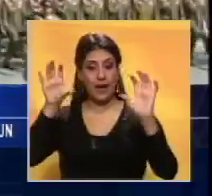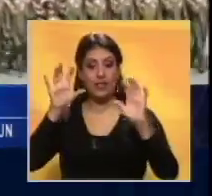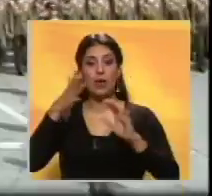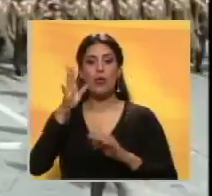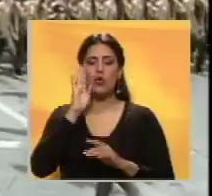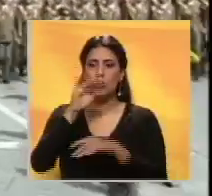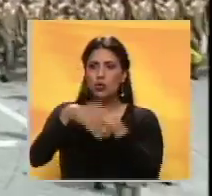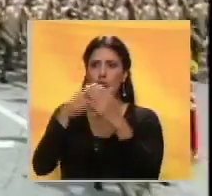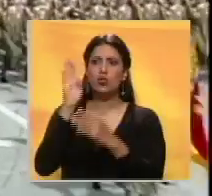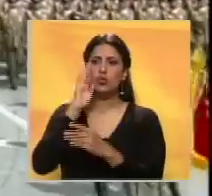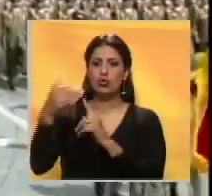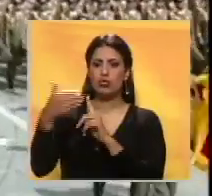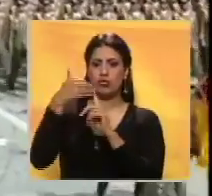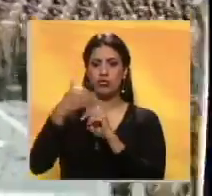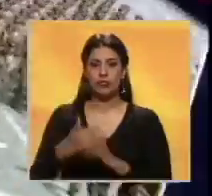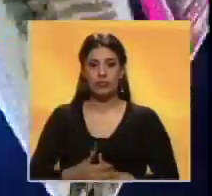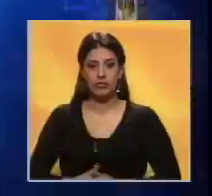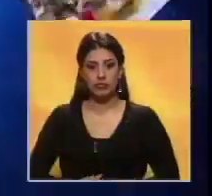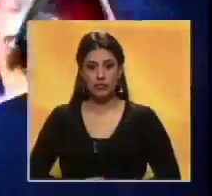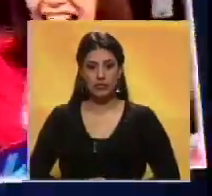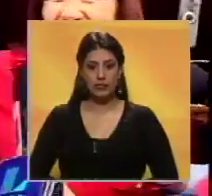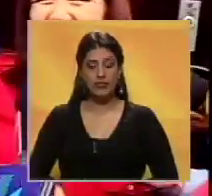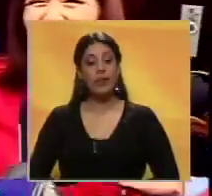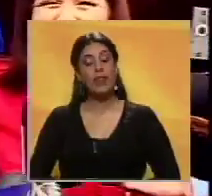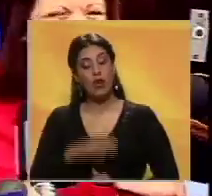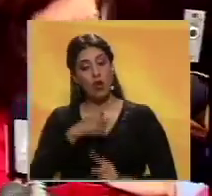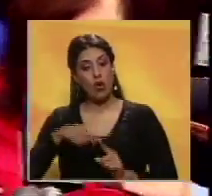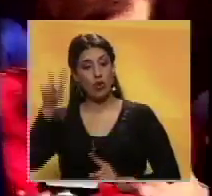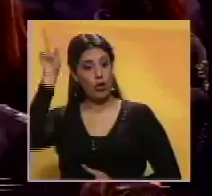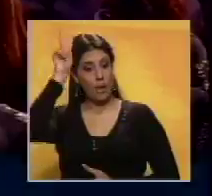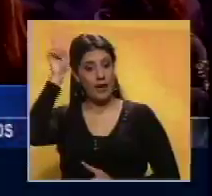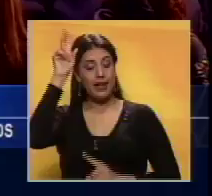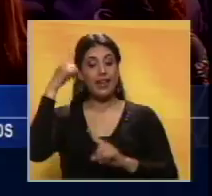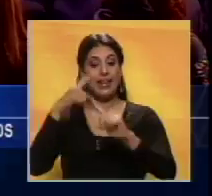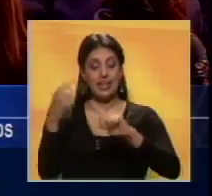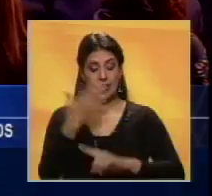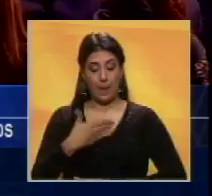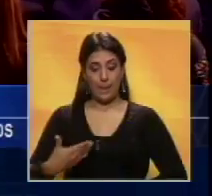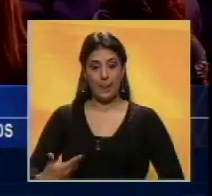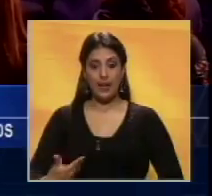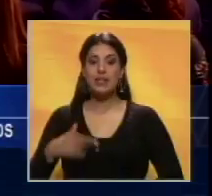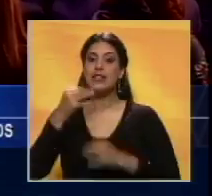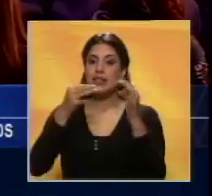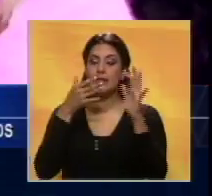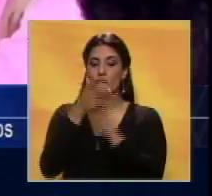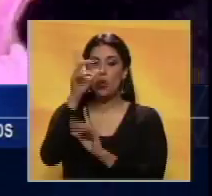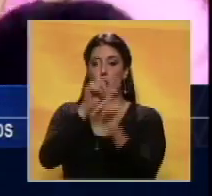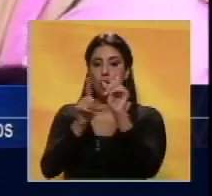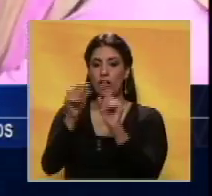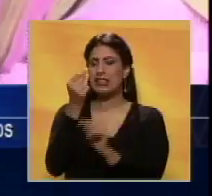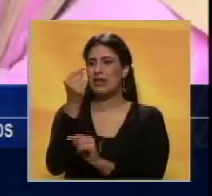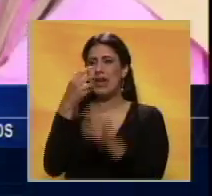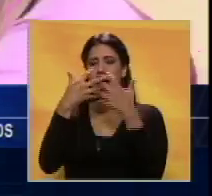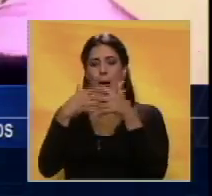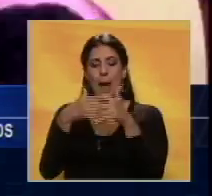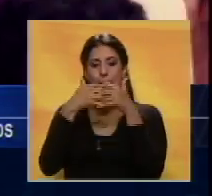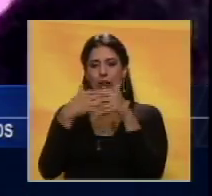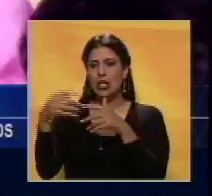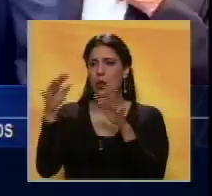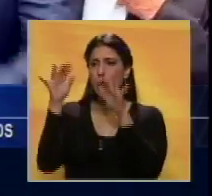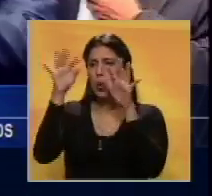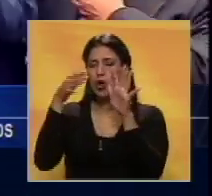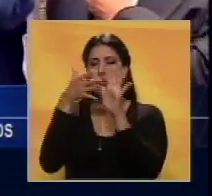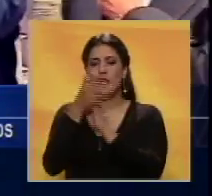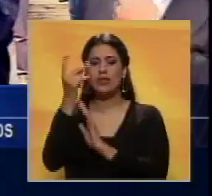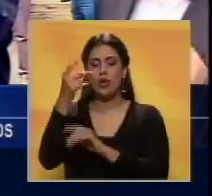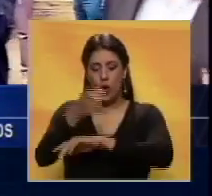por conspiración. En Perú, el expresidente Alan García aseguró vía Twitter que ninguna empresa lo sobornó durante